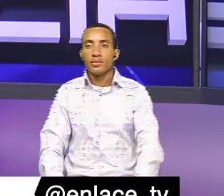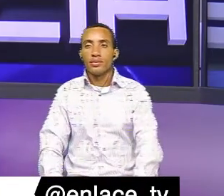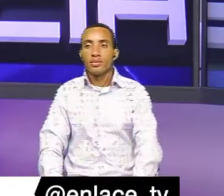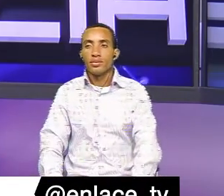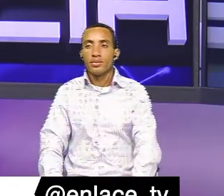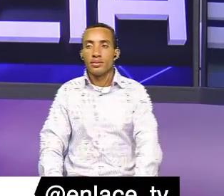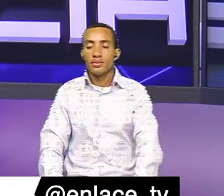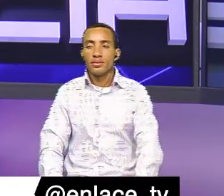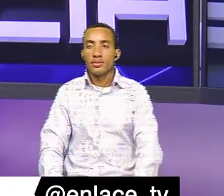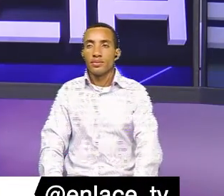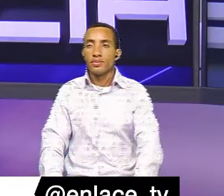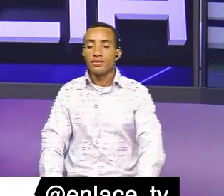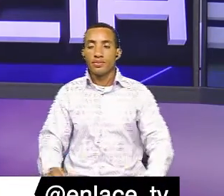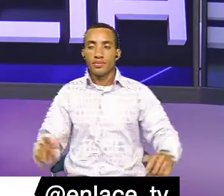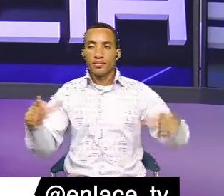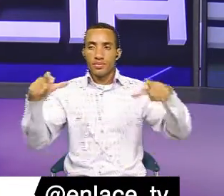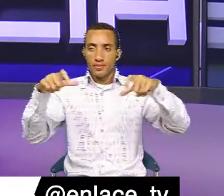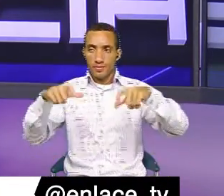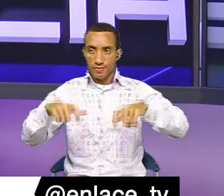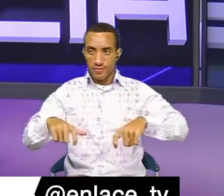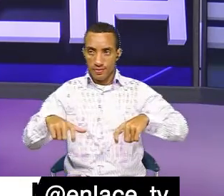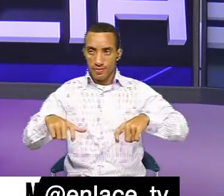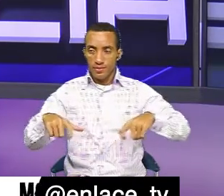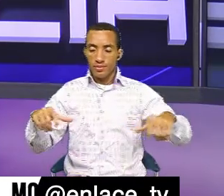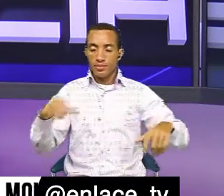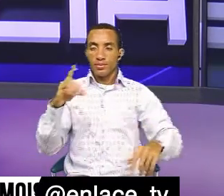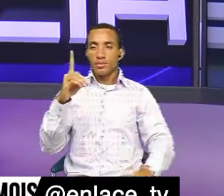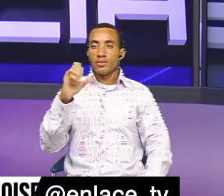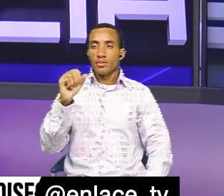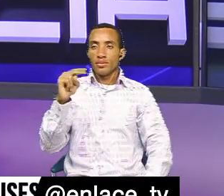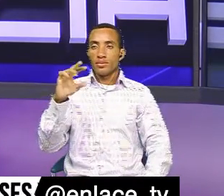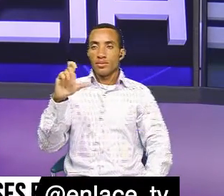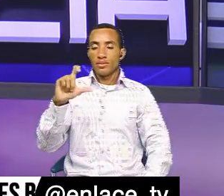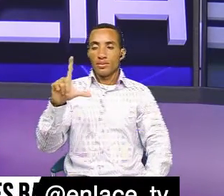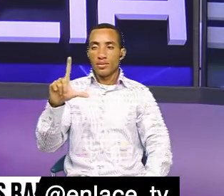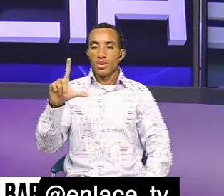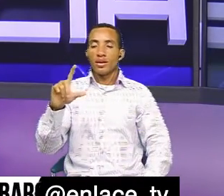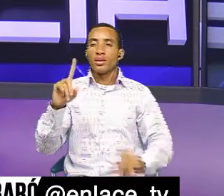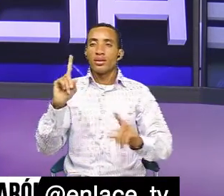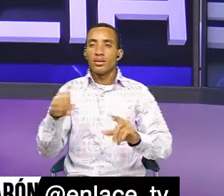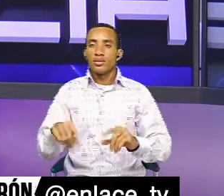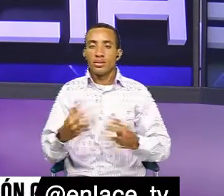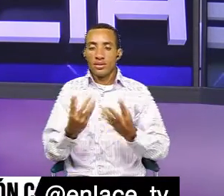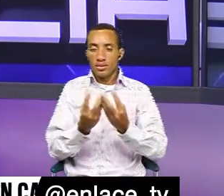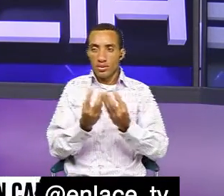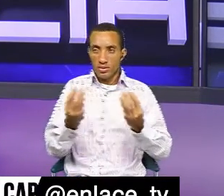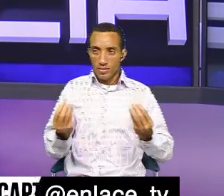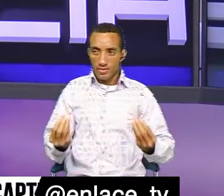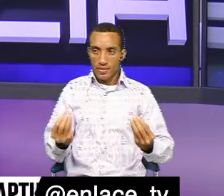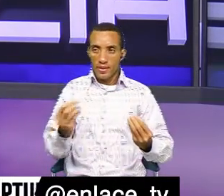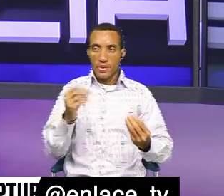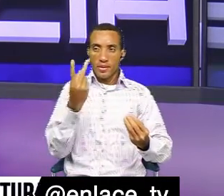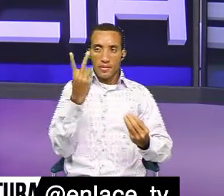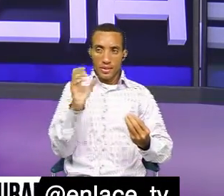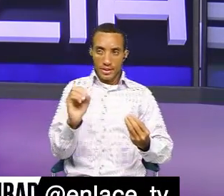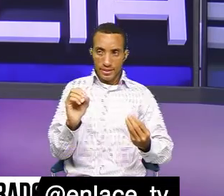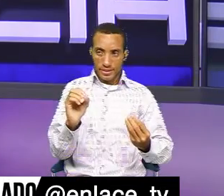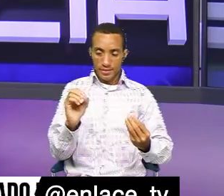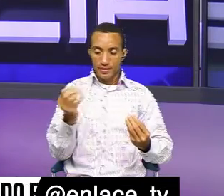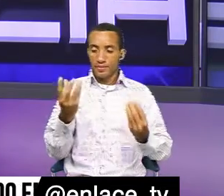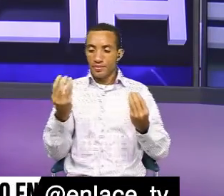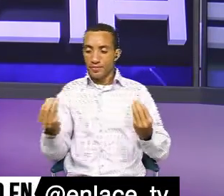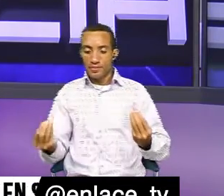Se jugó en el estadio Daniel Villa Zapata el partido de la fase 3 del Torneo Nacional de Fútbol categoría sub-20 entre Alianza Petrolera y el Real